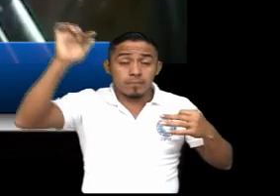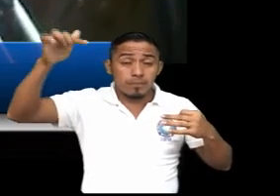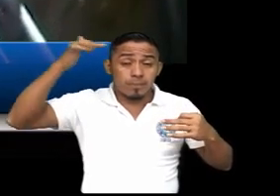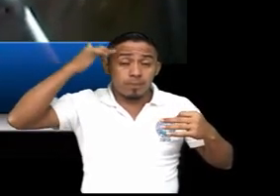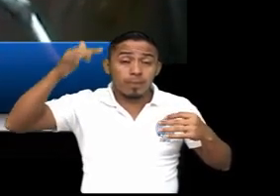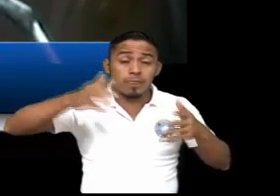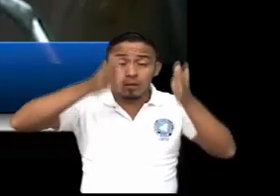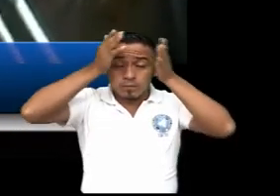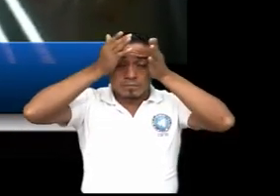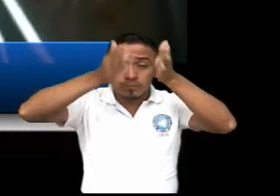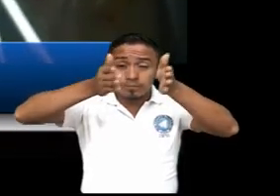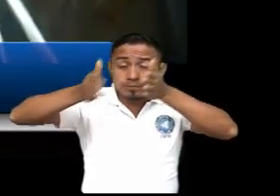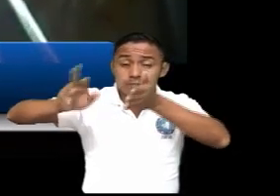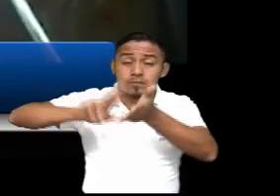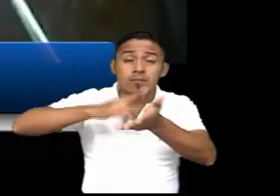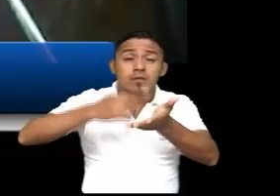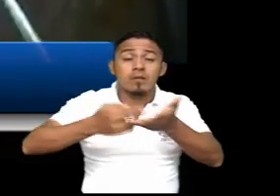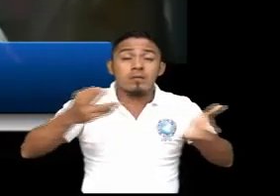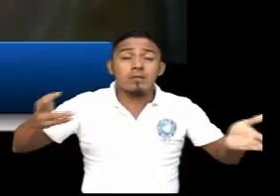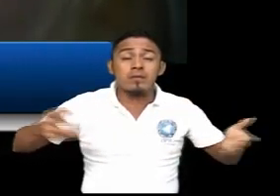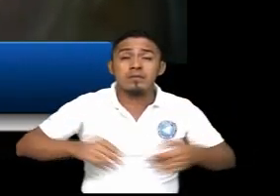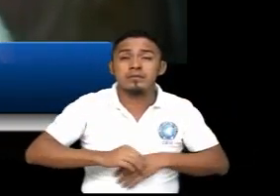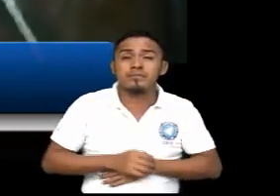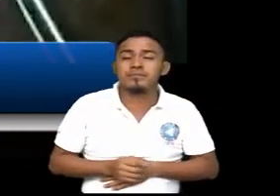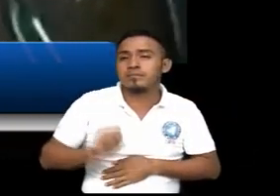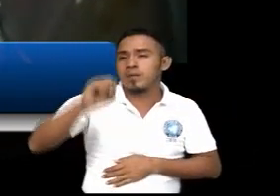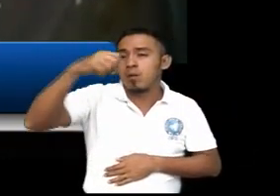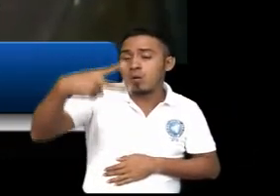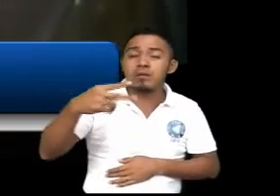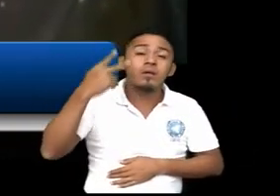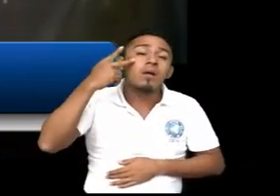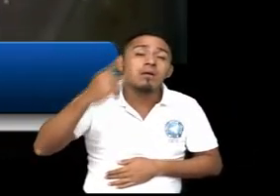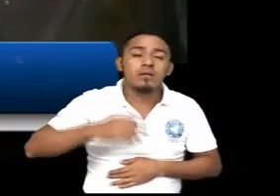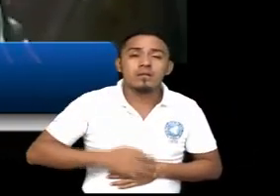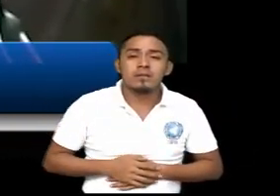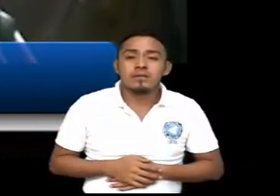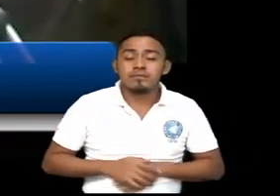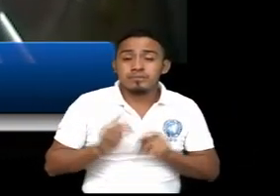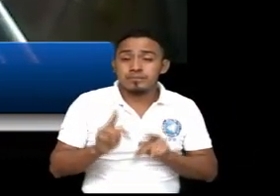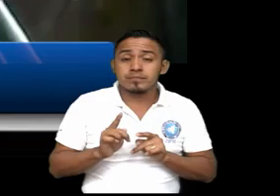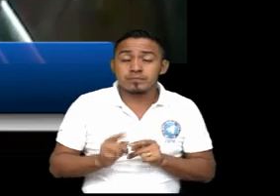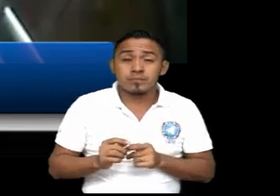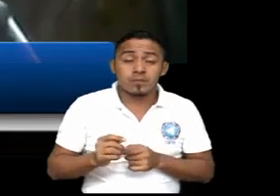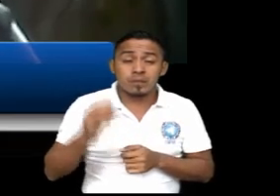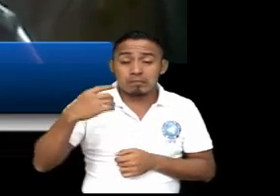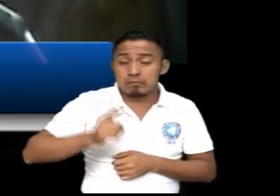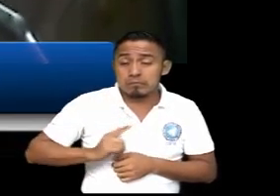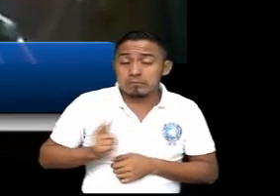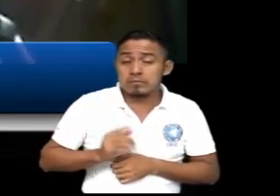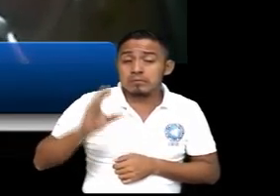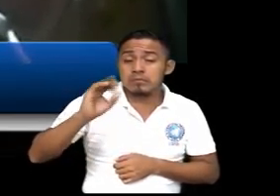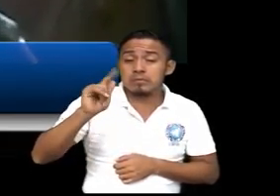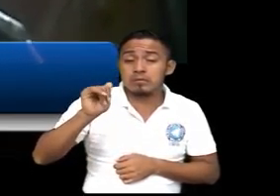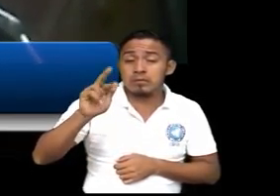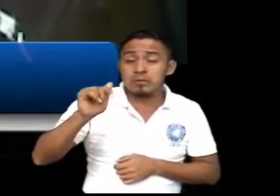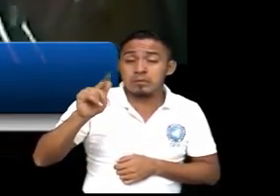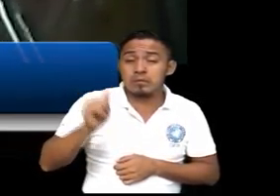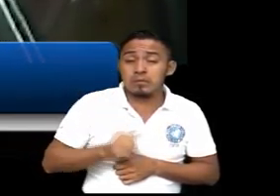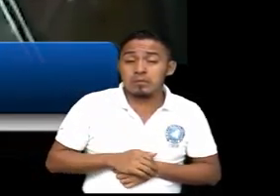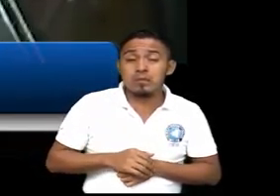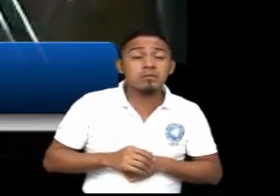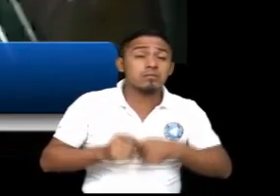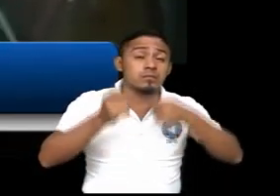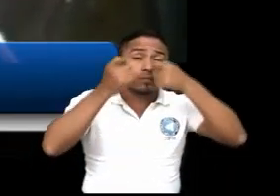una atención gratuita. Ahora, una segunda visión, porque un paciente con catarata, vos sabés que en la antigüedad el paciente